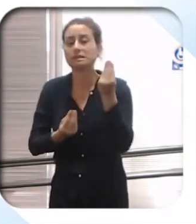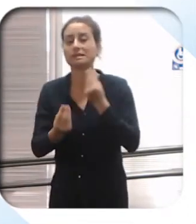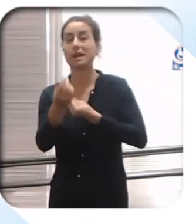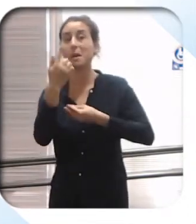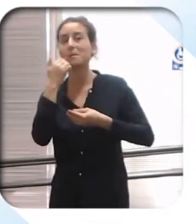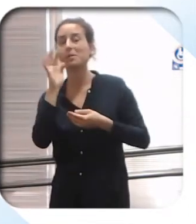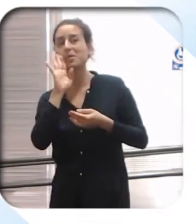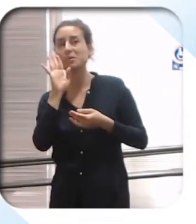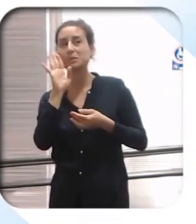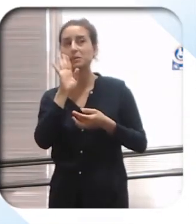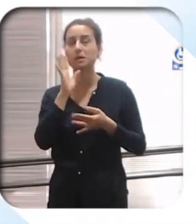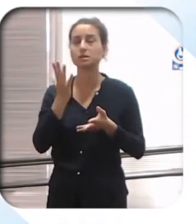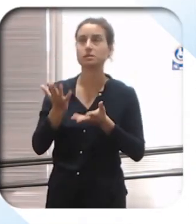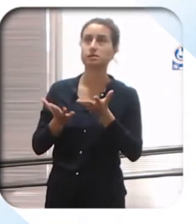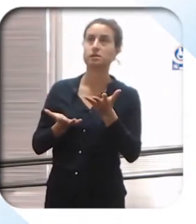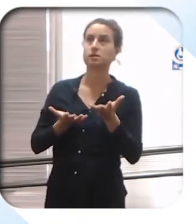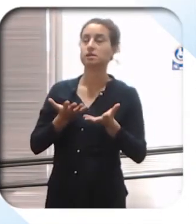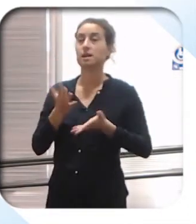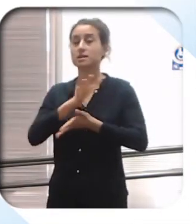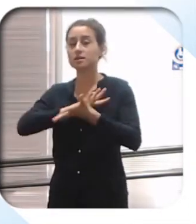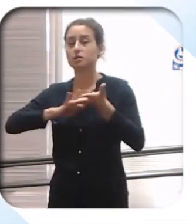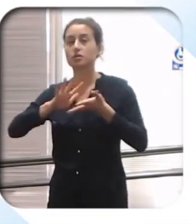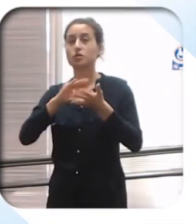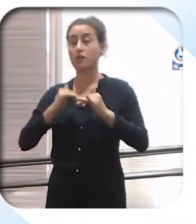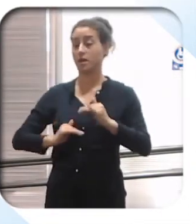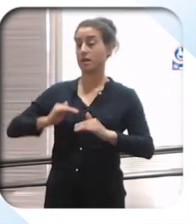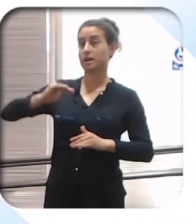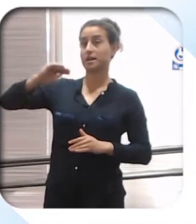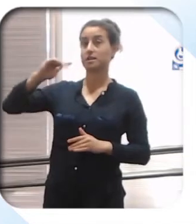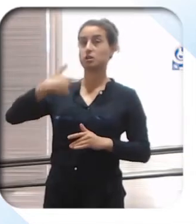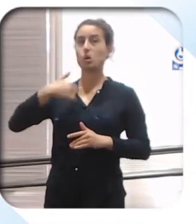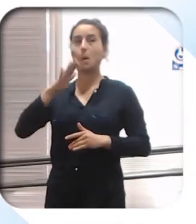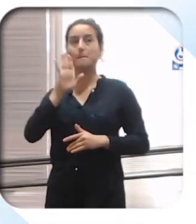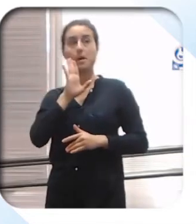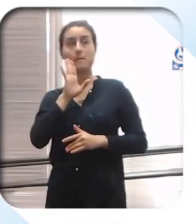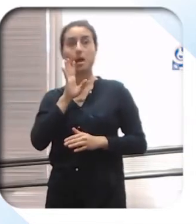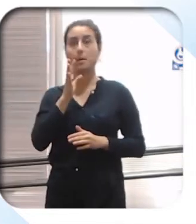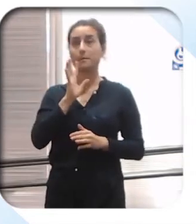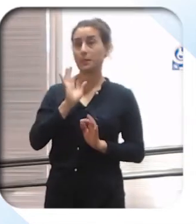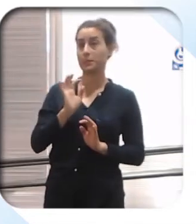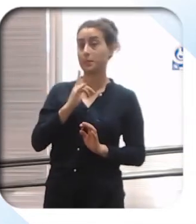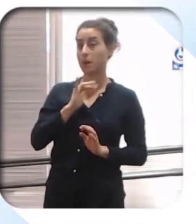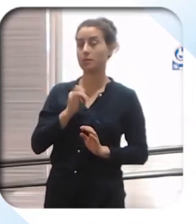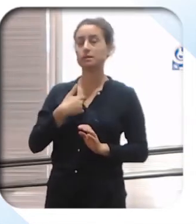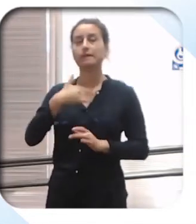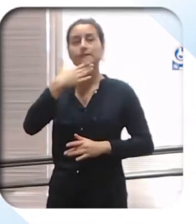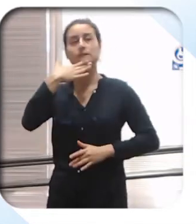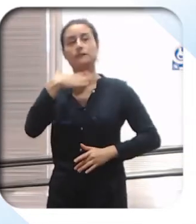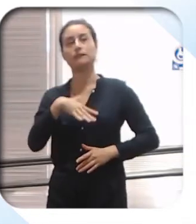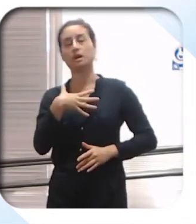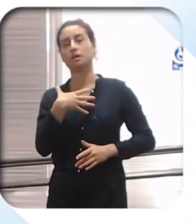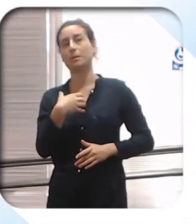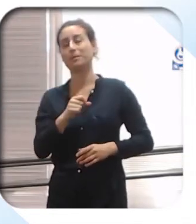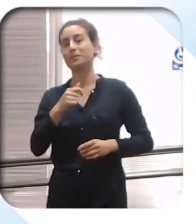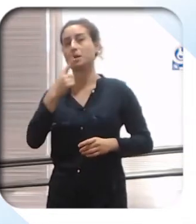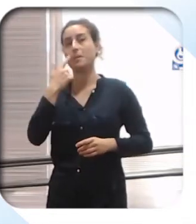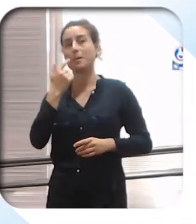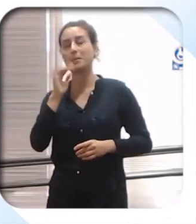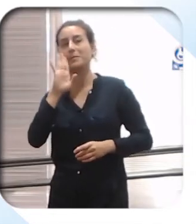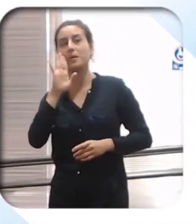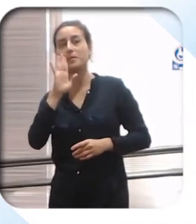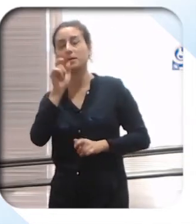enfrente, cuando voy creciendo y hoy por hoy soy mamá, también entiendo mucho más a esos